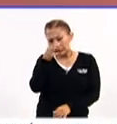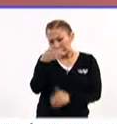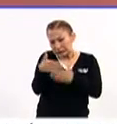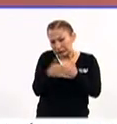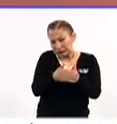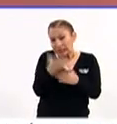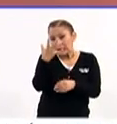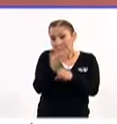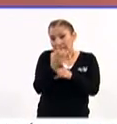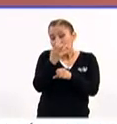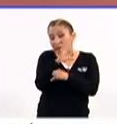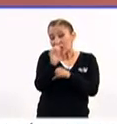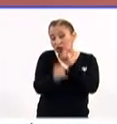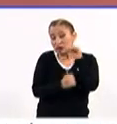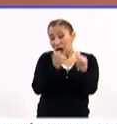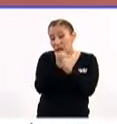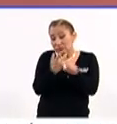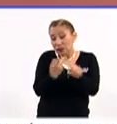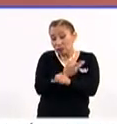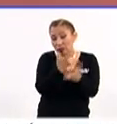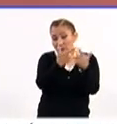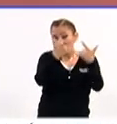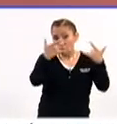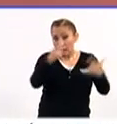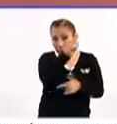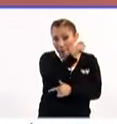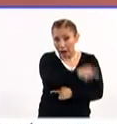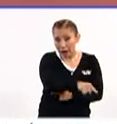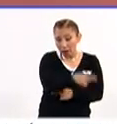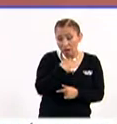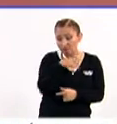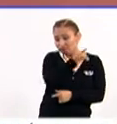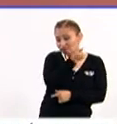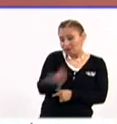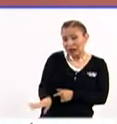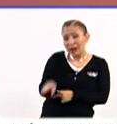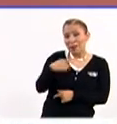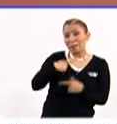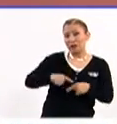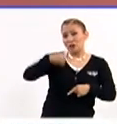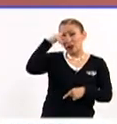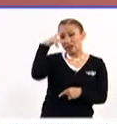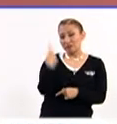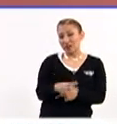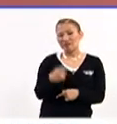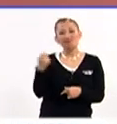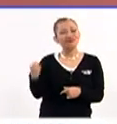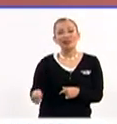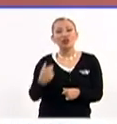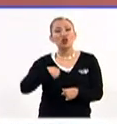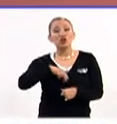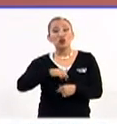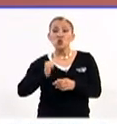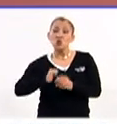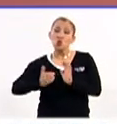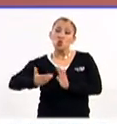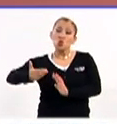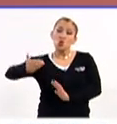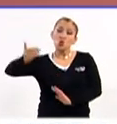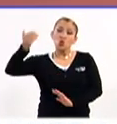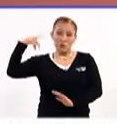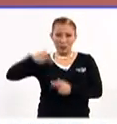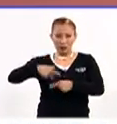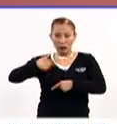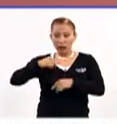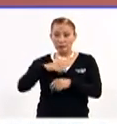del 5º centenario de este acontecimiento. La derrota de los mexicanos implicó que nuestros ancestros